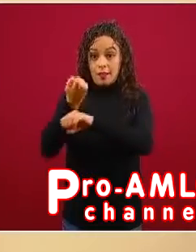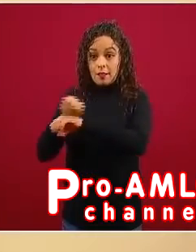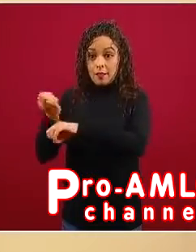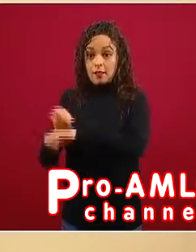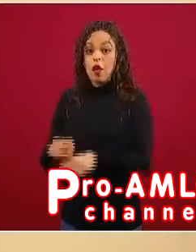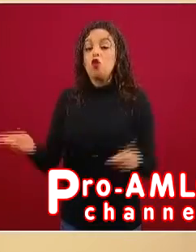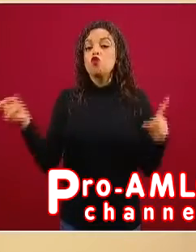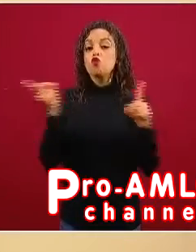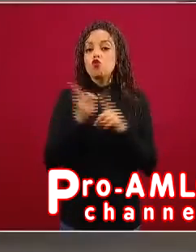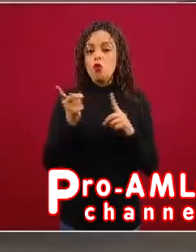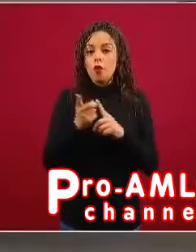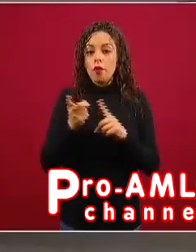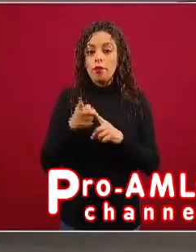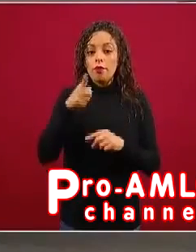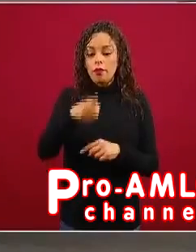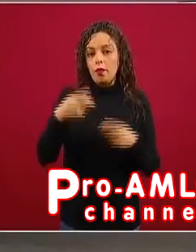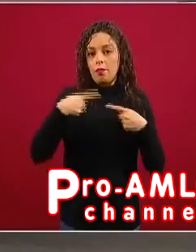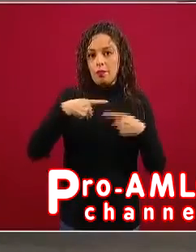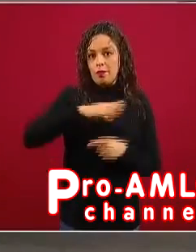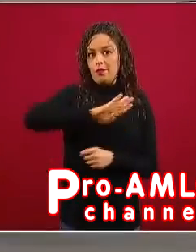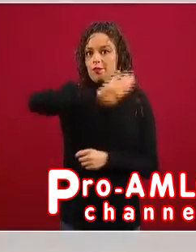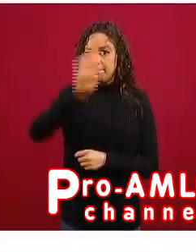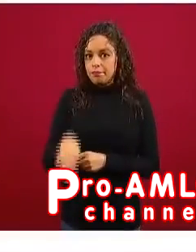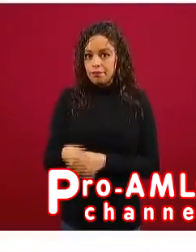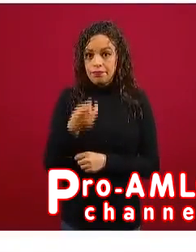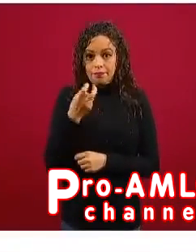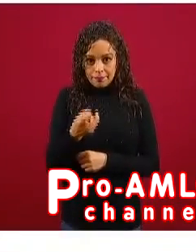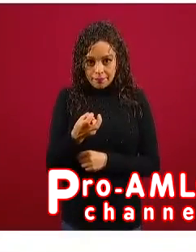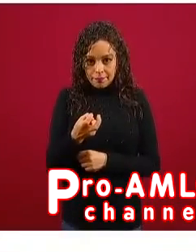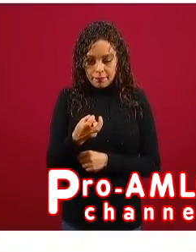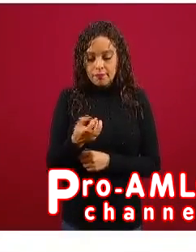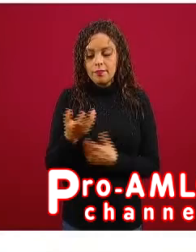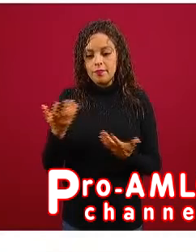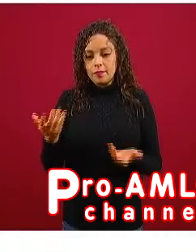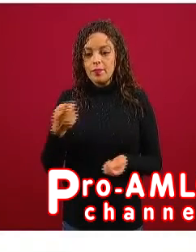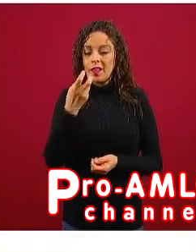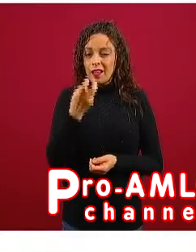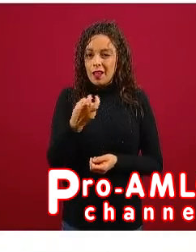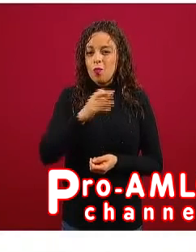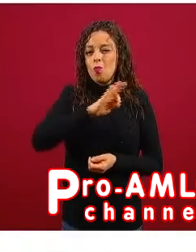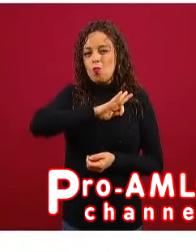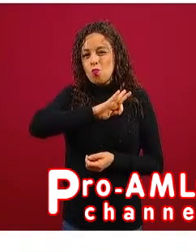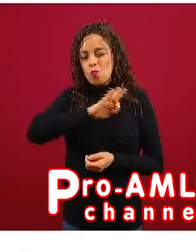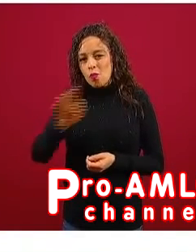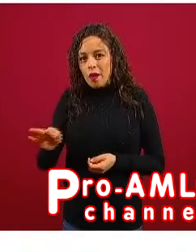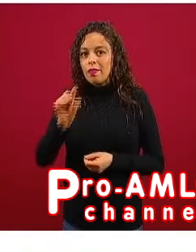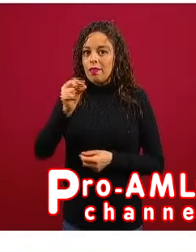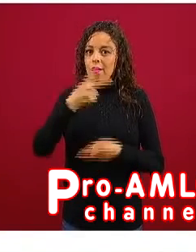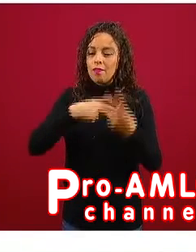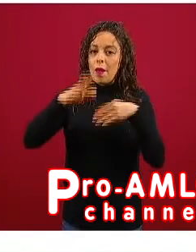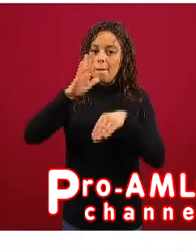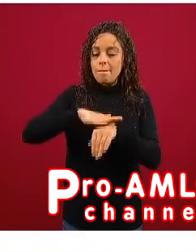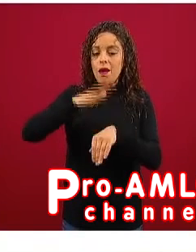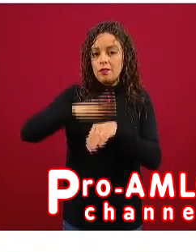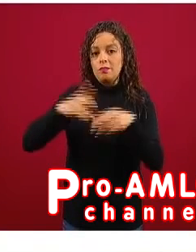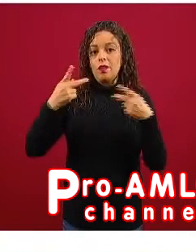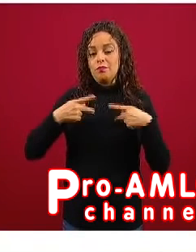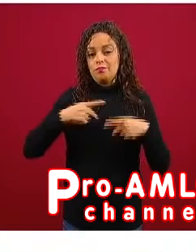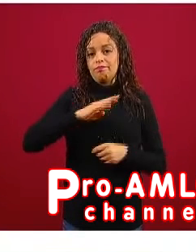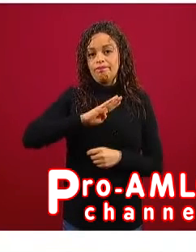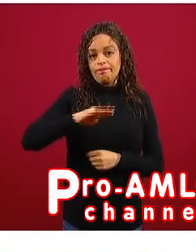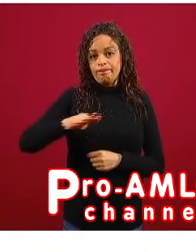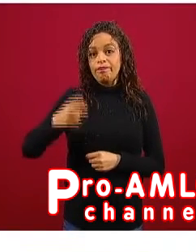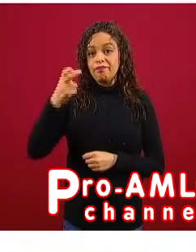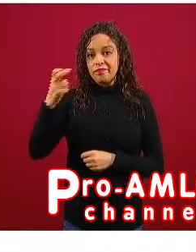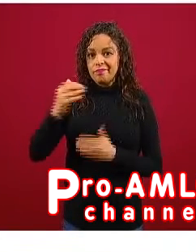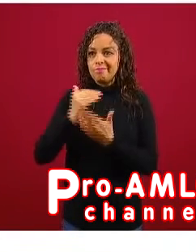ocurrió la defunción, y podemos también ver en qué entidades pudiéramos esperar todavía un incremento en el número de defunciones, ya que son las que